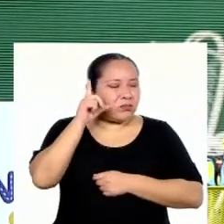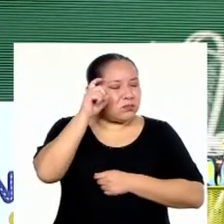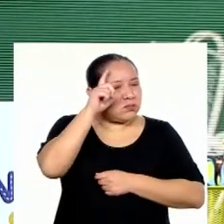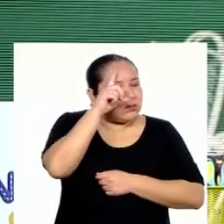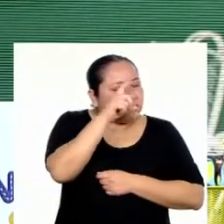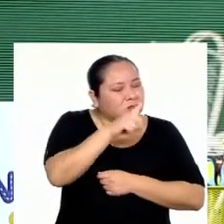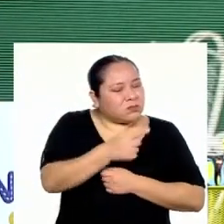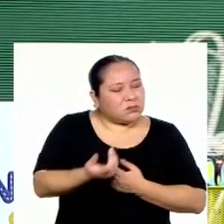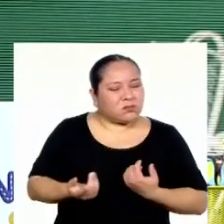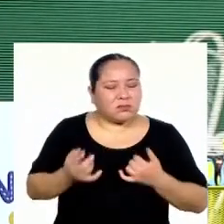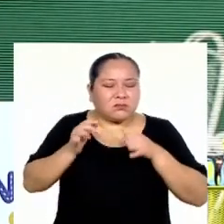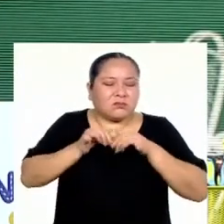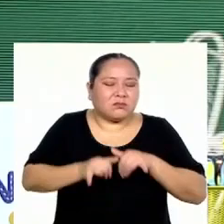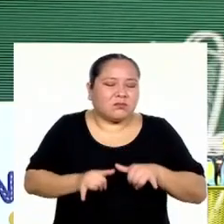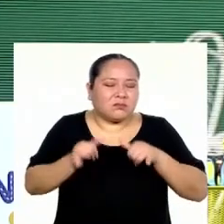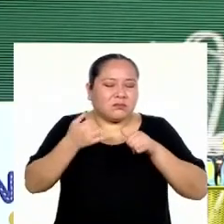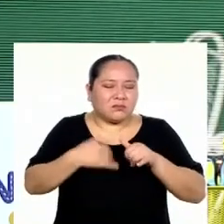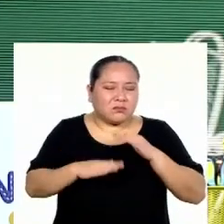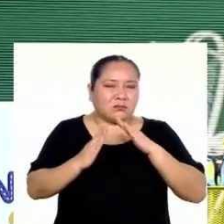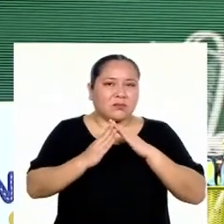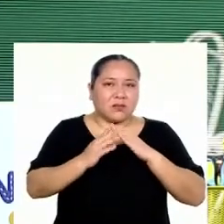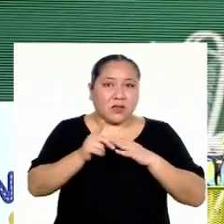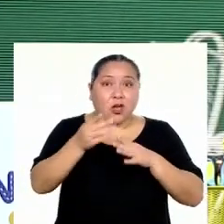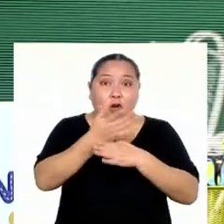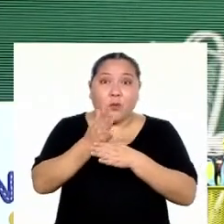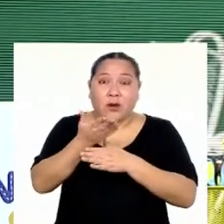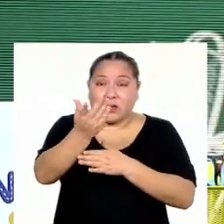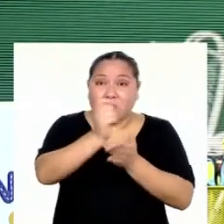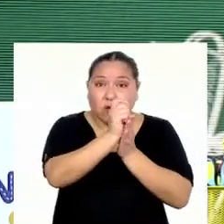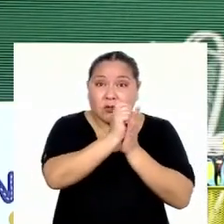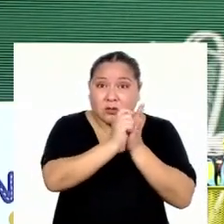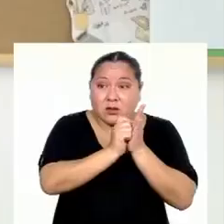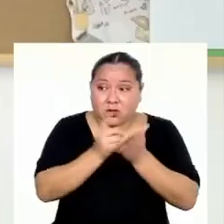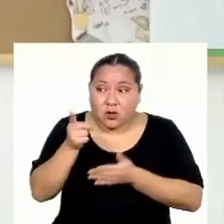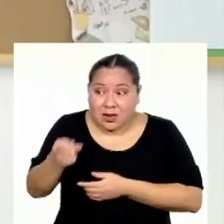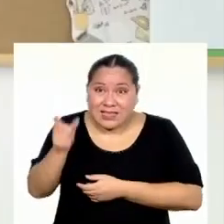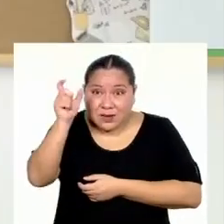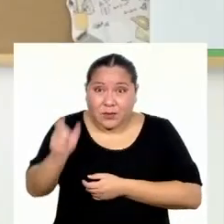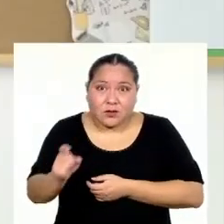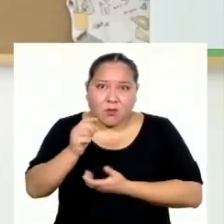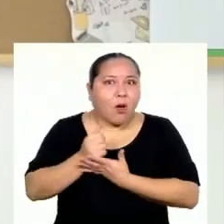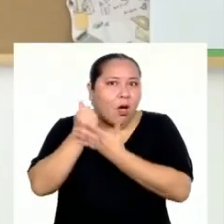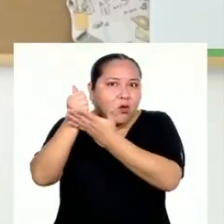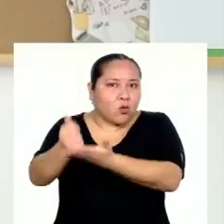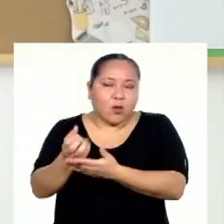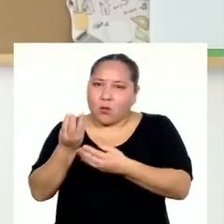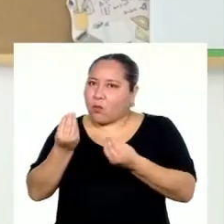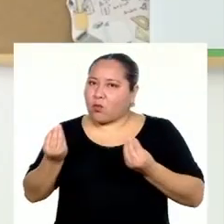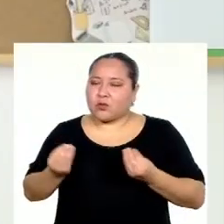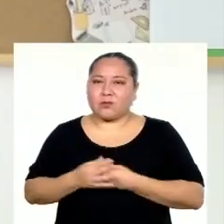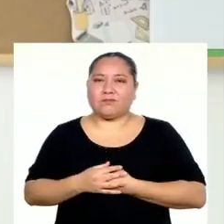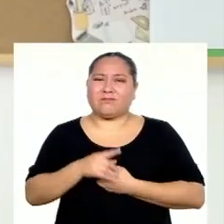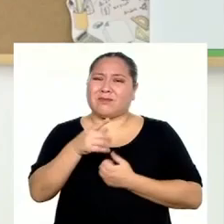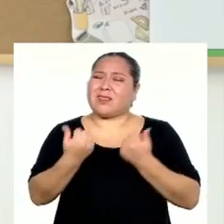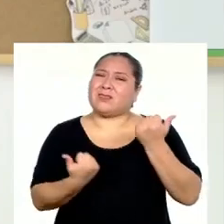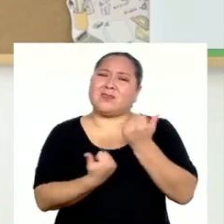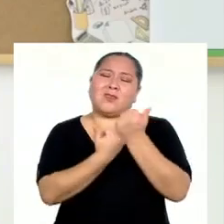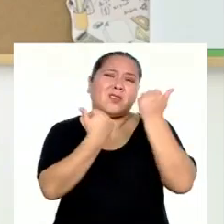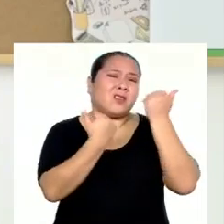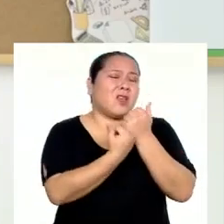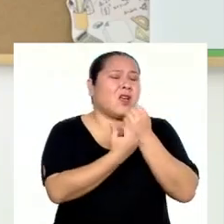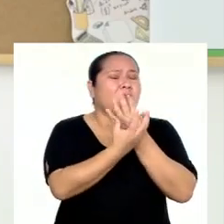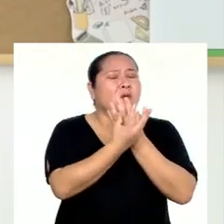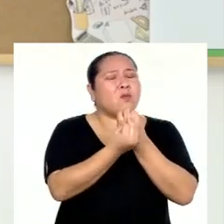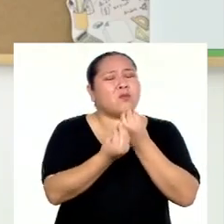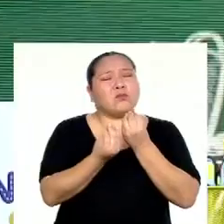muy difícil y compartir su texto con esa persona podría ayudarla muchísimo. La solidaridad es muy importante